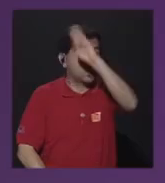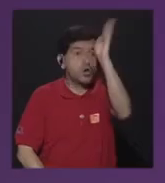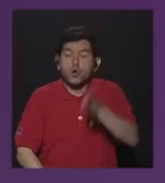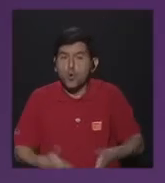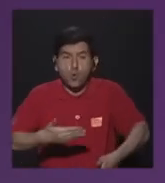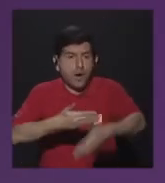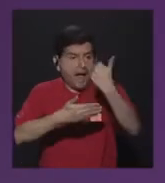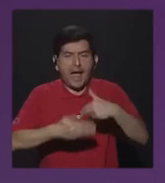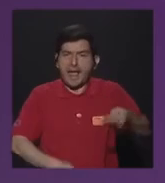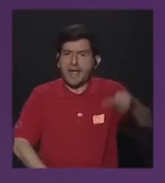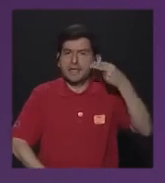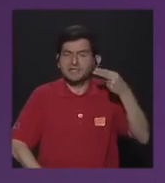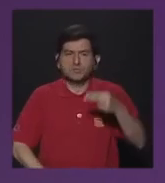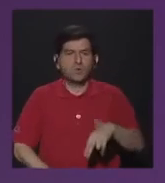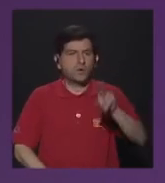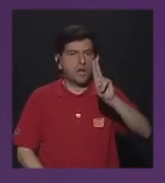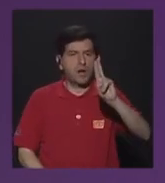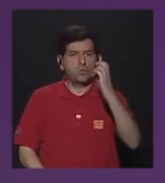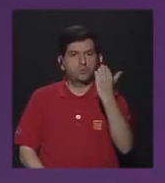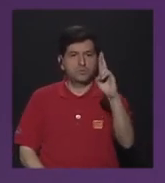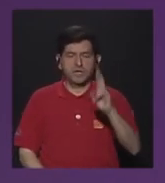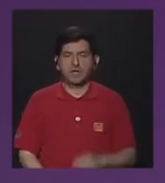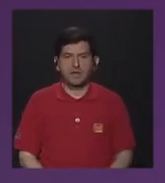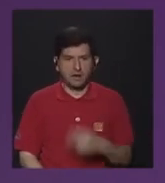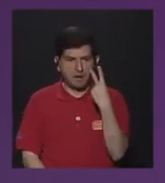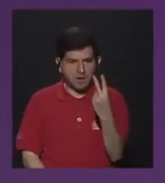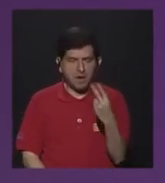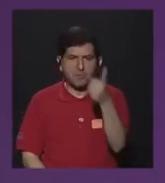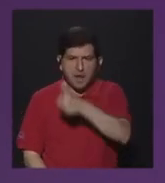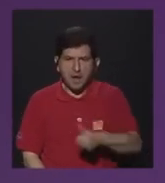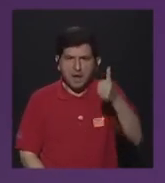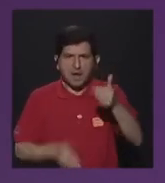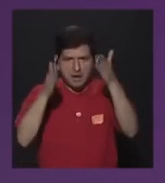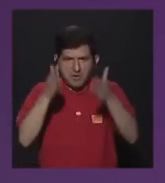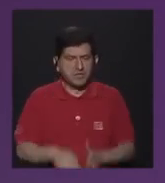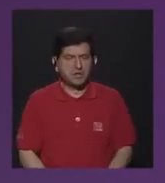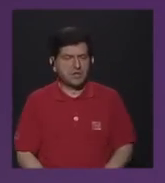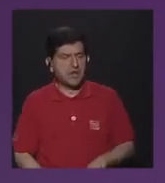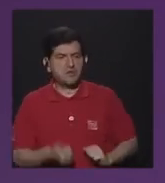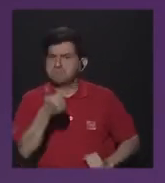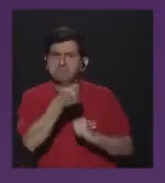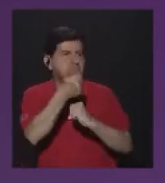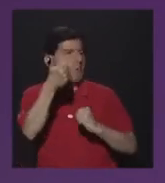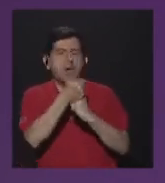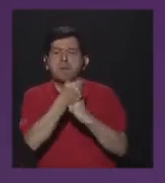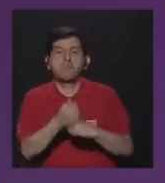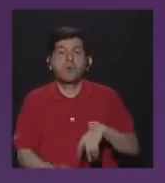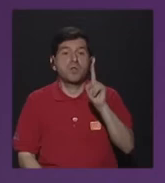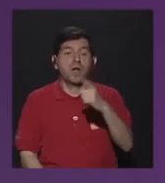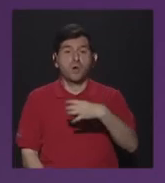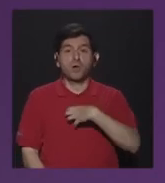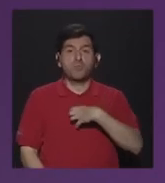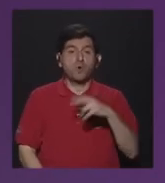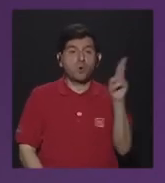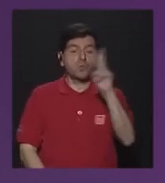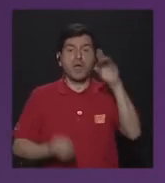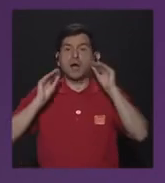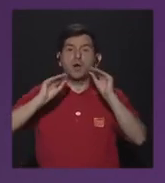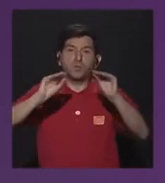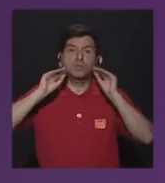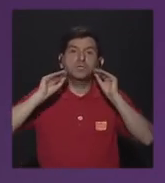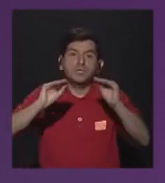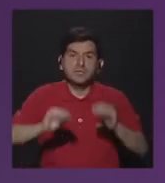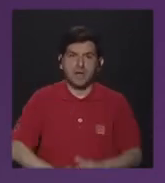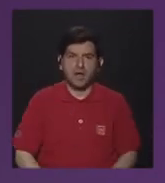antes en la historia de la universidad costa rica se había visto que la rectoría desacredite a una de sus propias unidades académicas